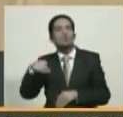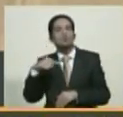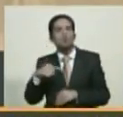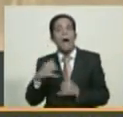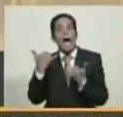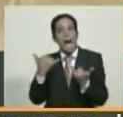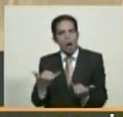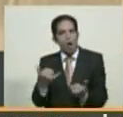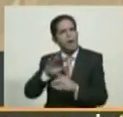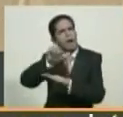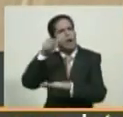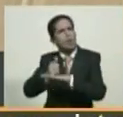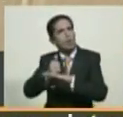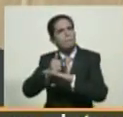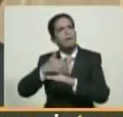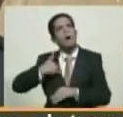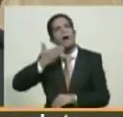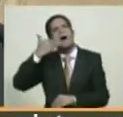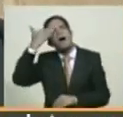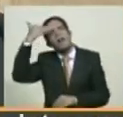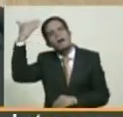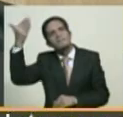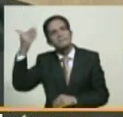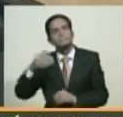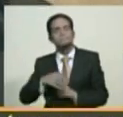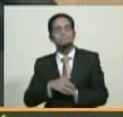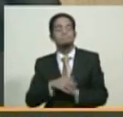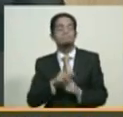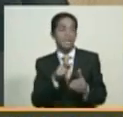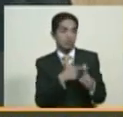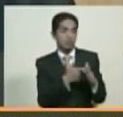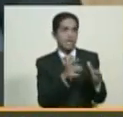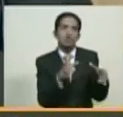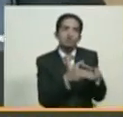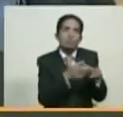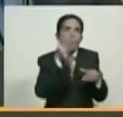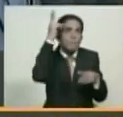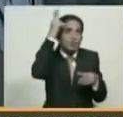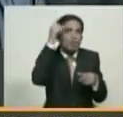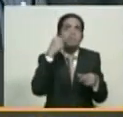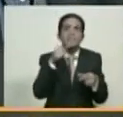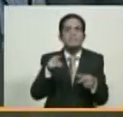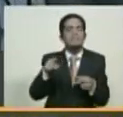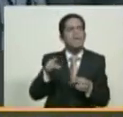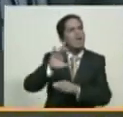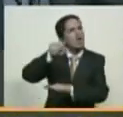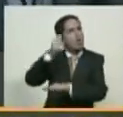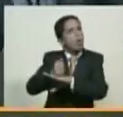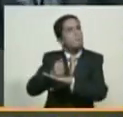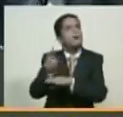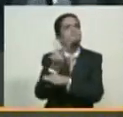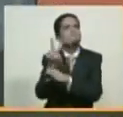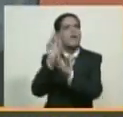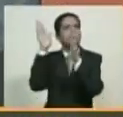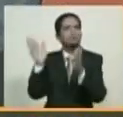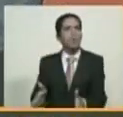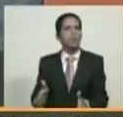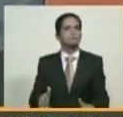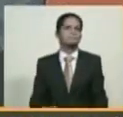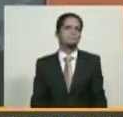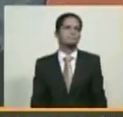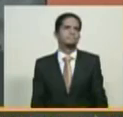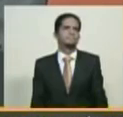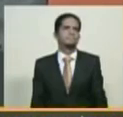árabes. Y en el cartel de Lima, los malos de la película son los venezolanos.